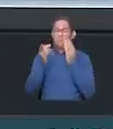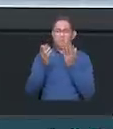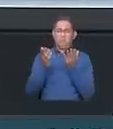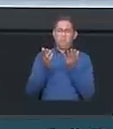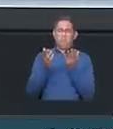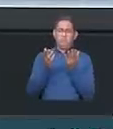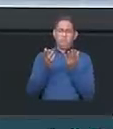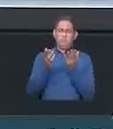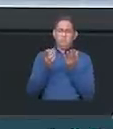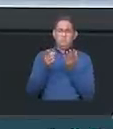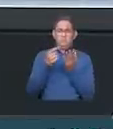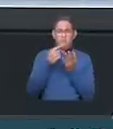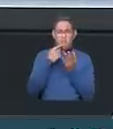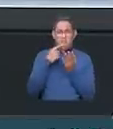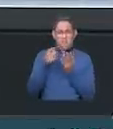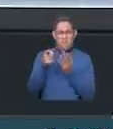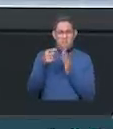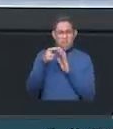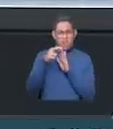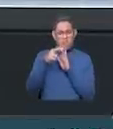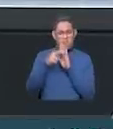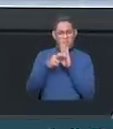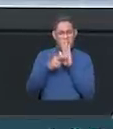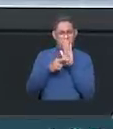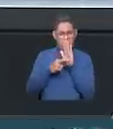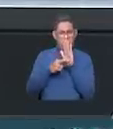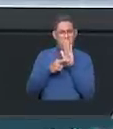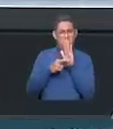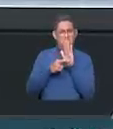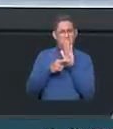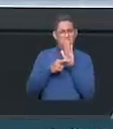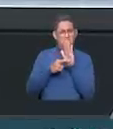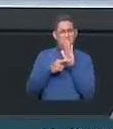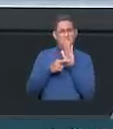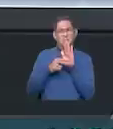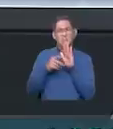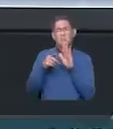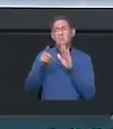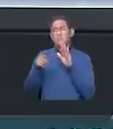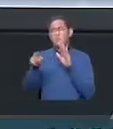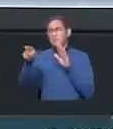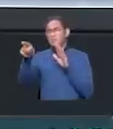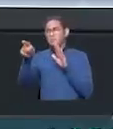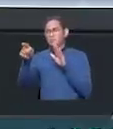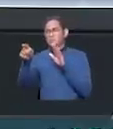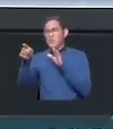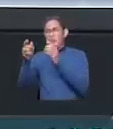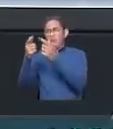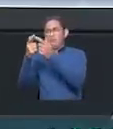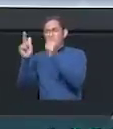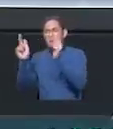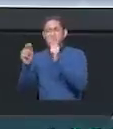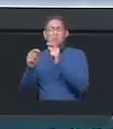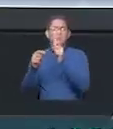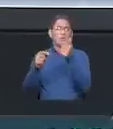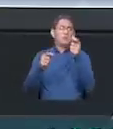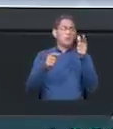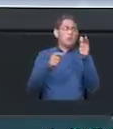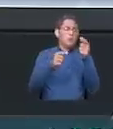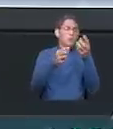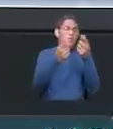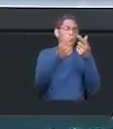que se han ido flexibilizando de manera asimétrica y de forma progresiva